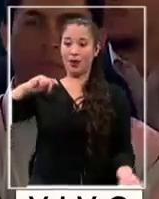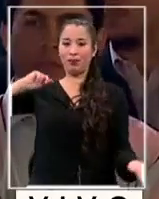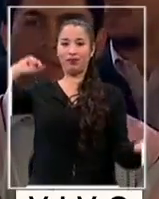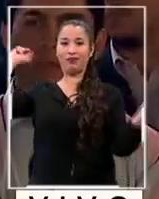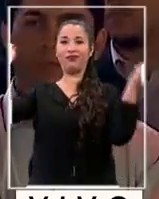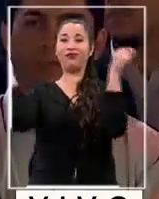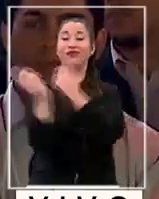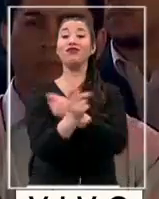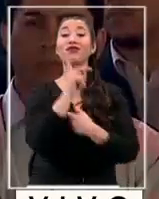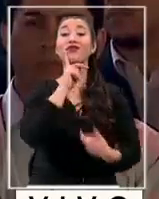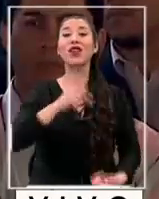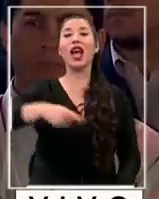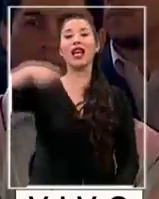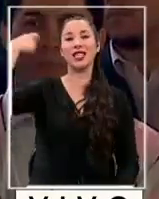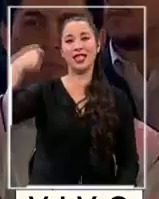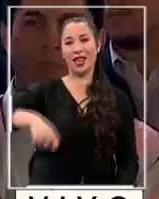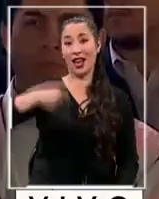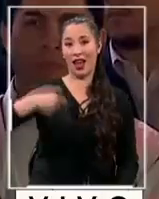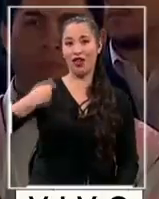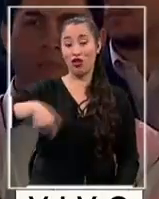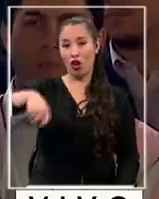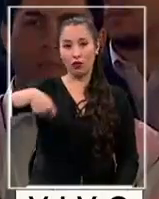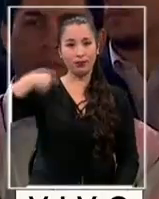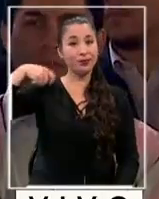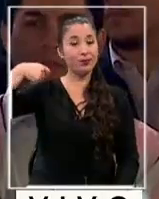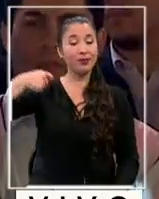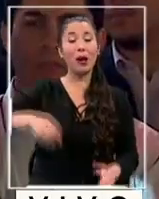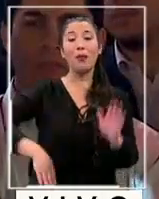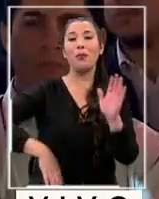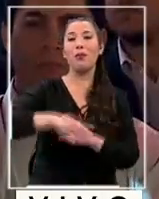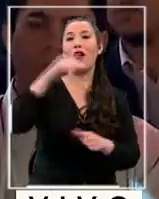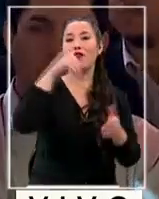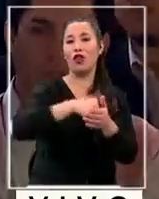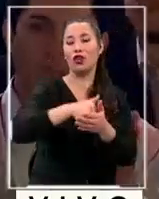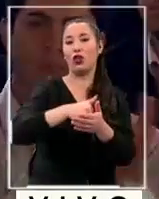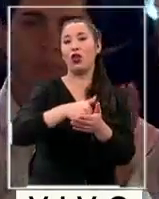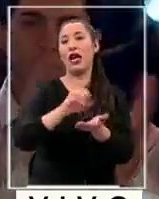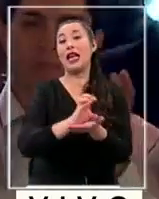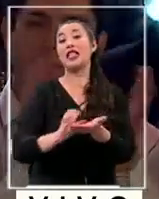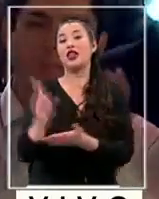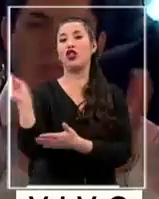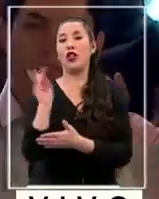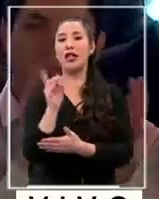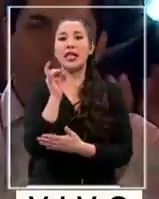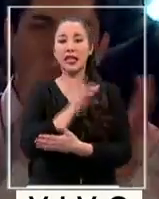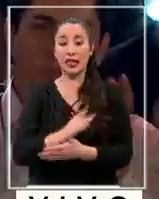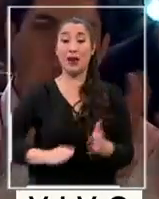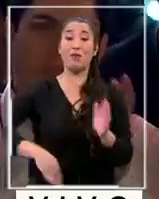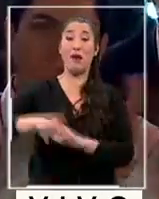senador que tiene más votos en la centro derecha de Chile.